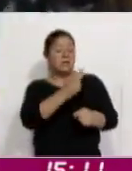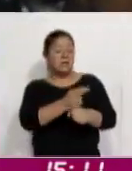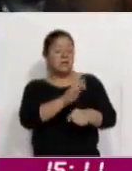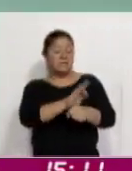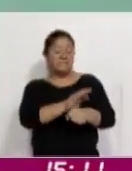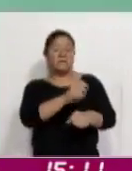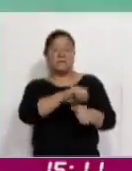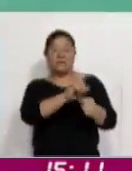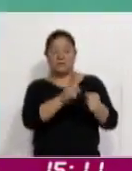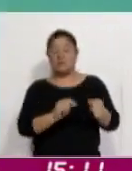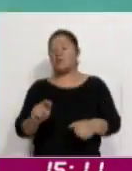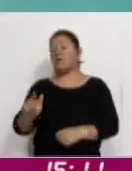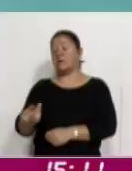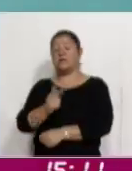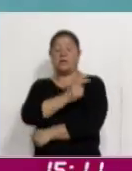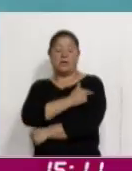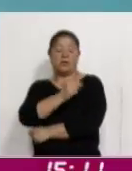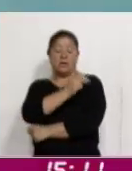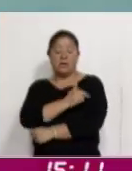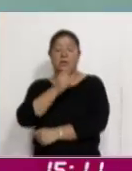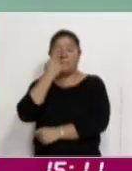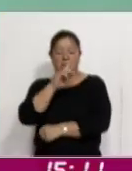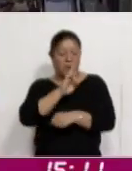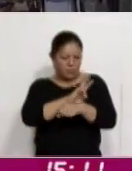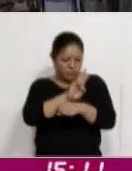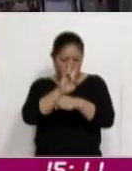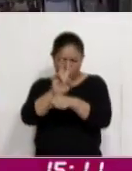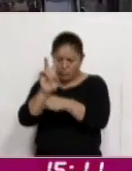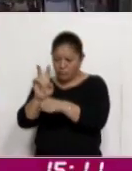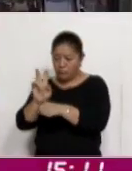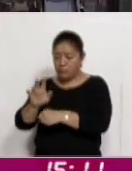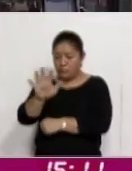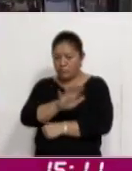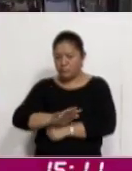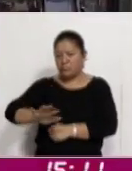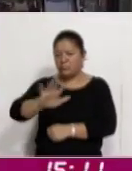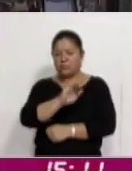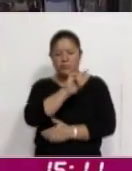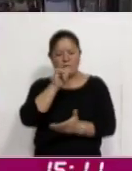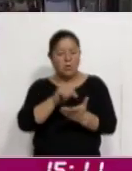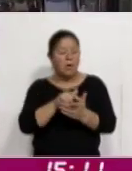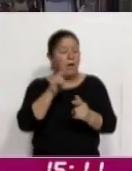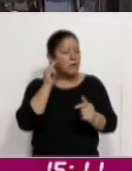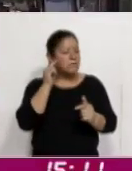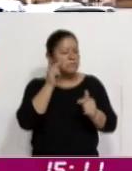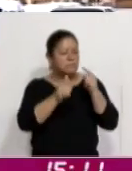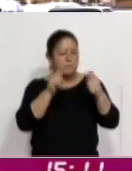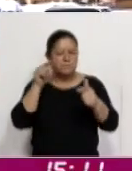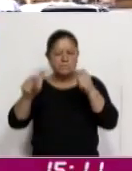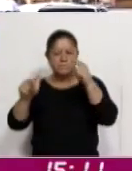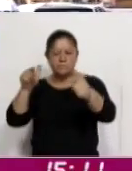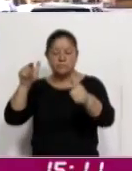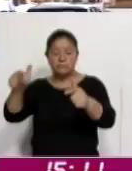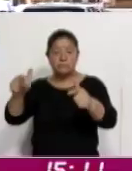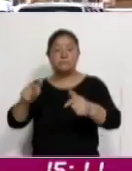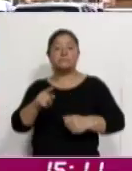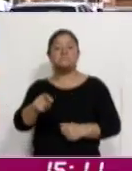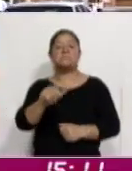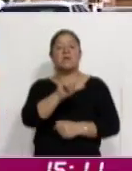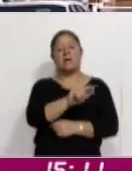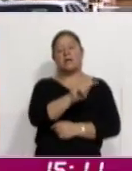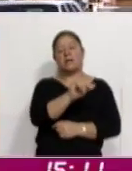Guardia Nacional para realizar operativos de vigilancia en puntos estratégicos de la demarcación como